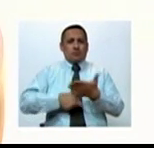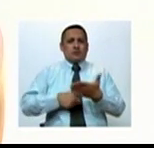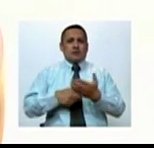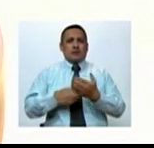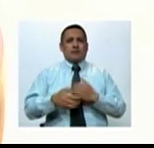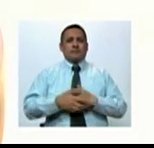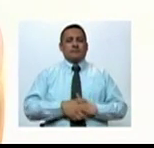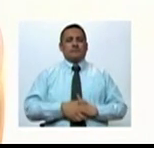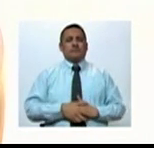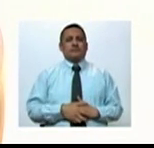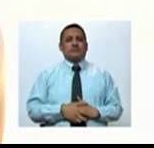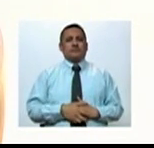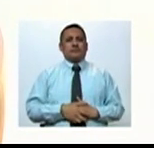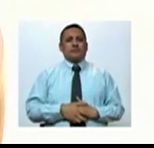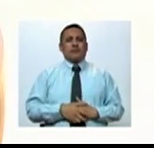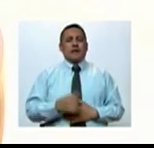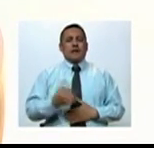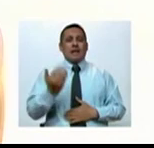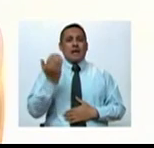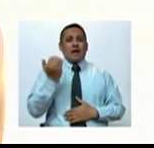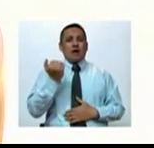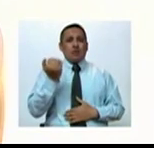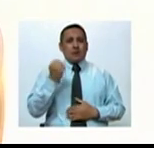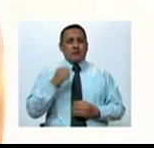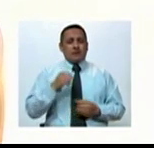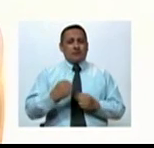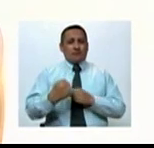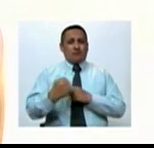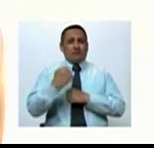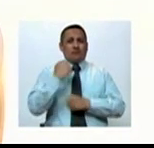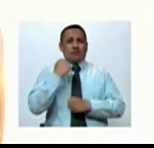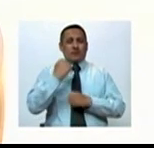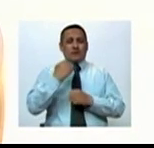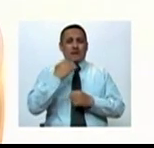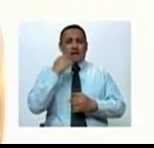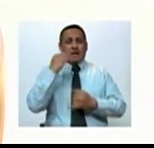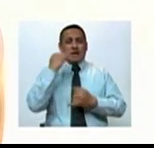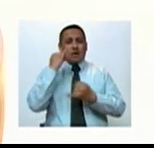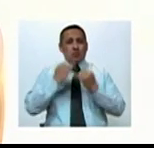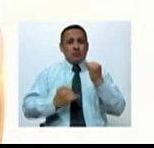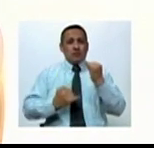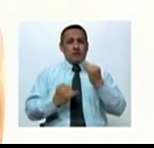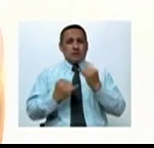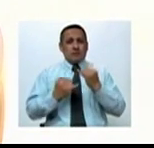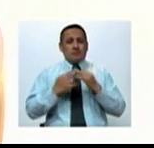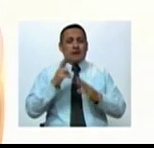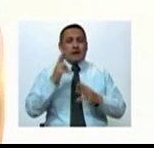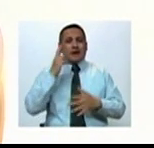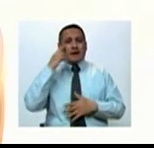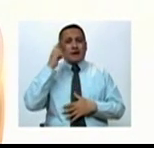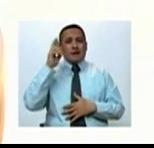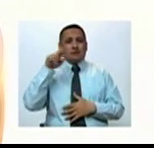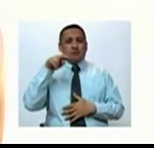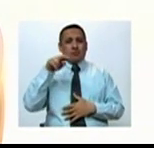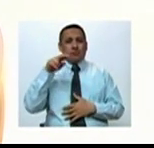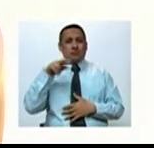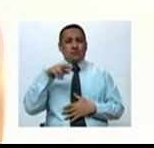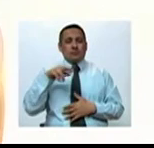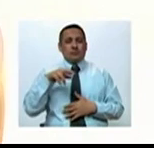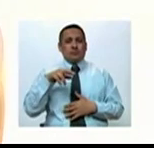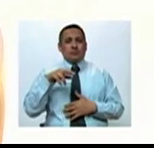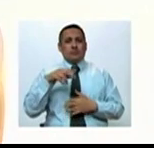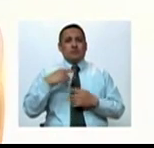tributos. La cobranza coactiva es la última razón.